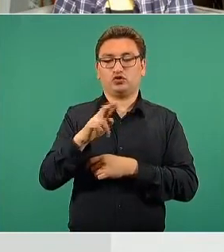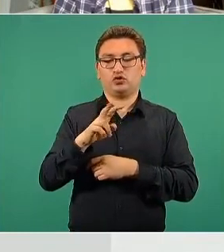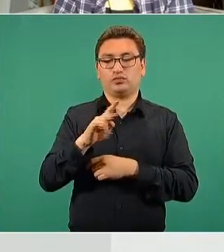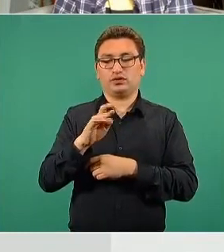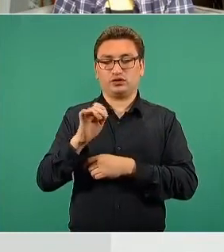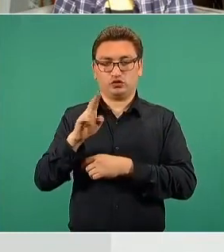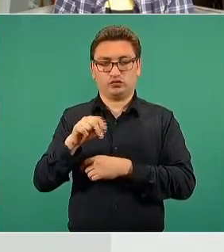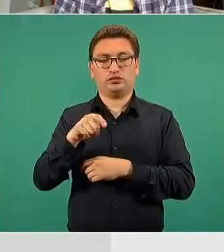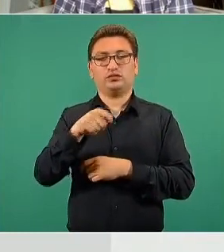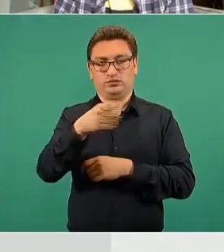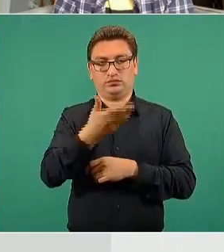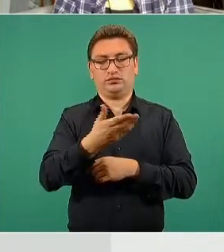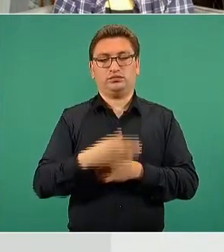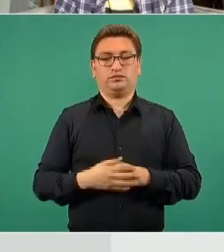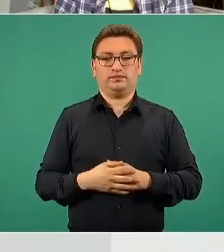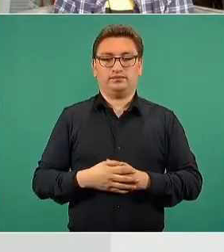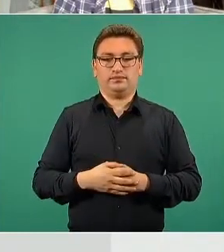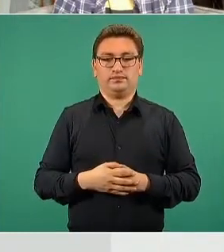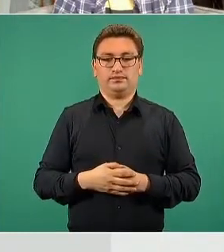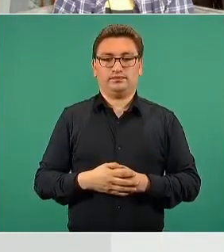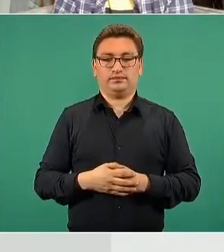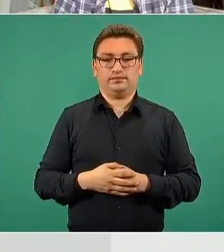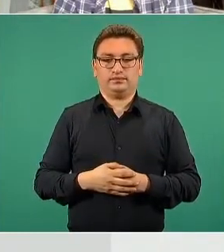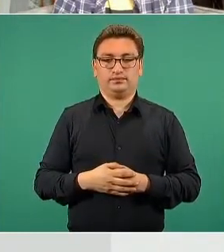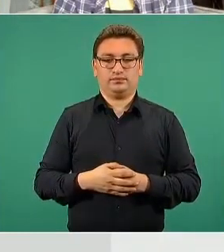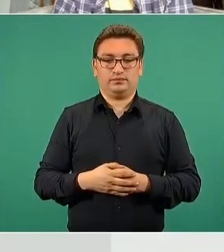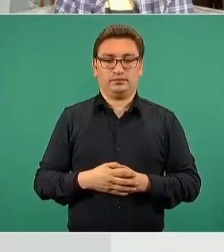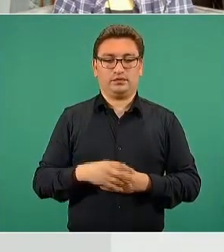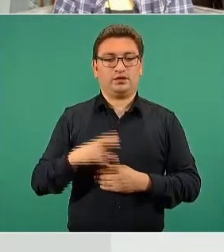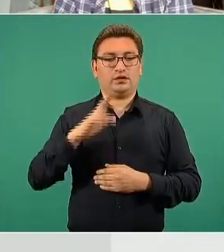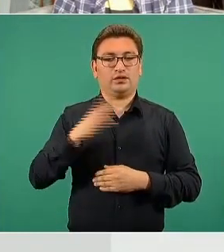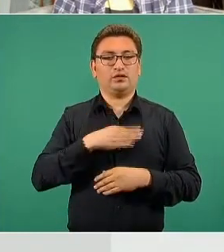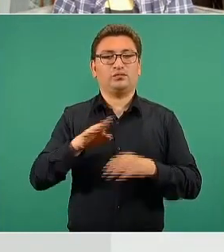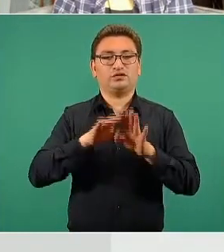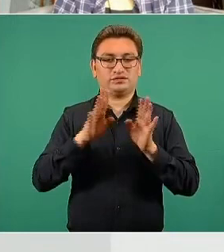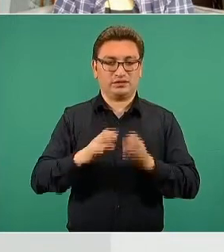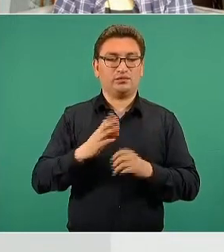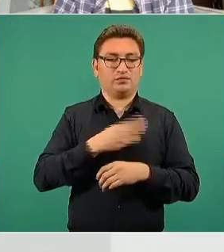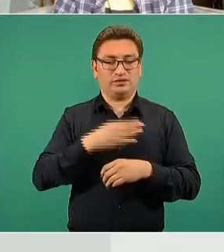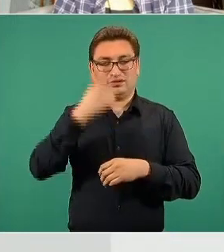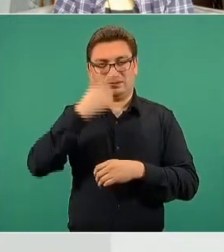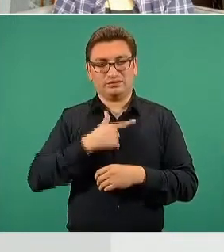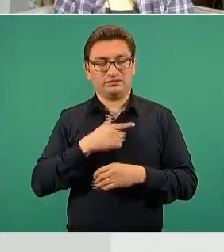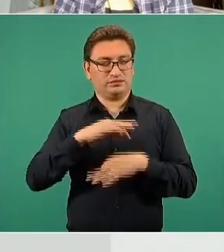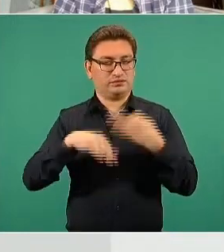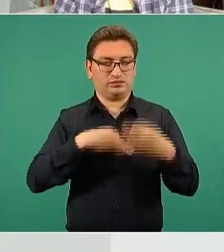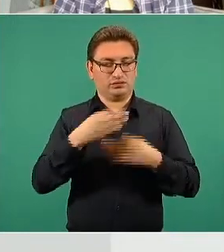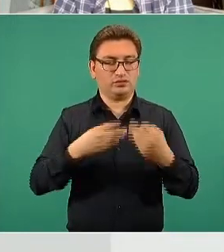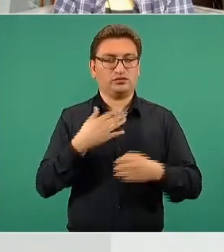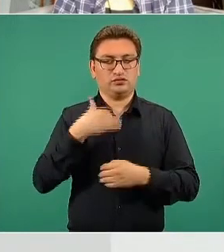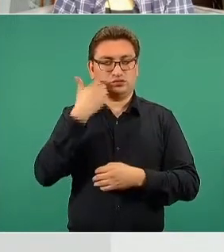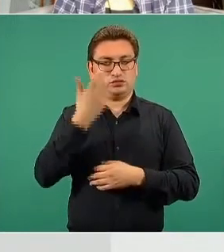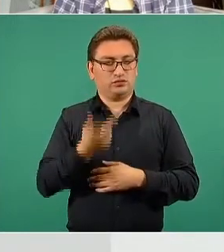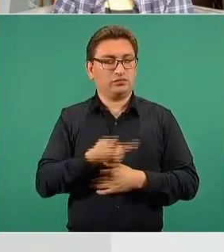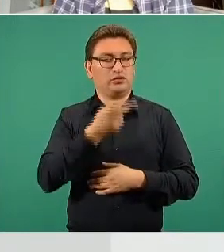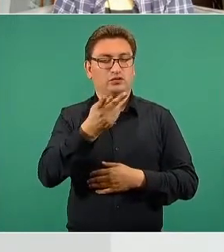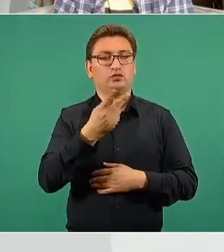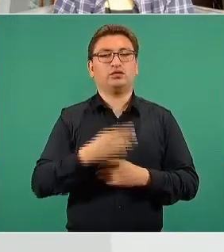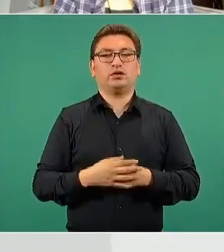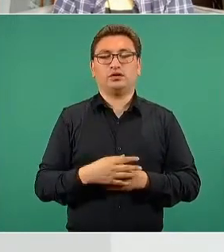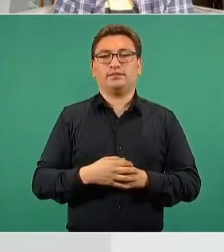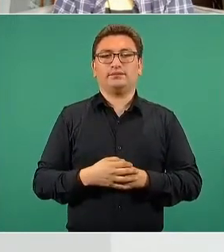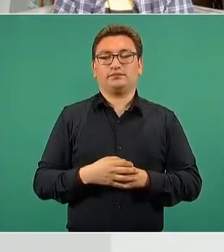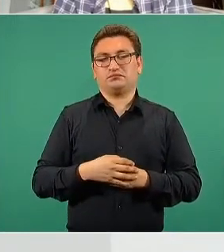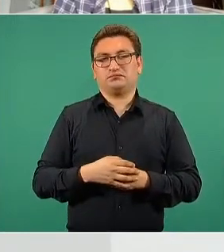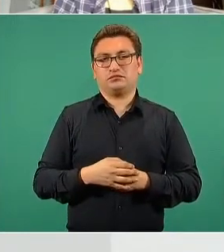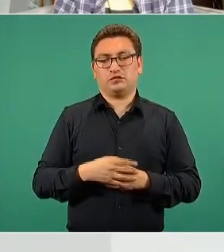Rendón. Héctor. ¿Cómo estás, doctor? Muy buenas noches a todos. Preguntarte, doctor, una de las preguntas